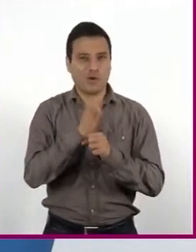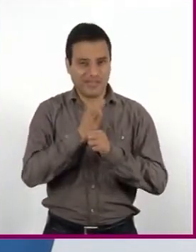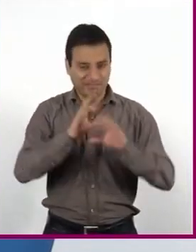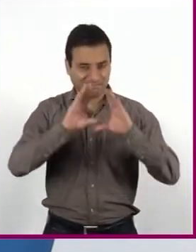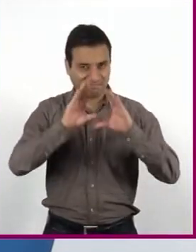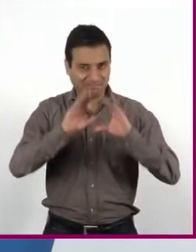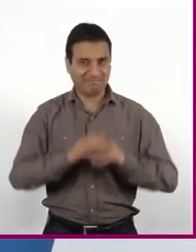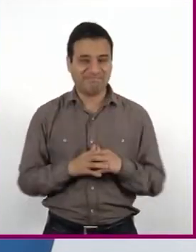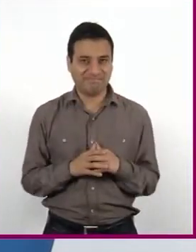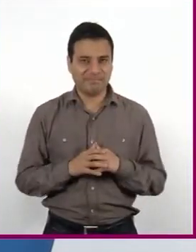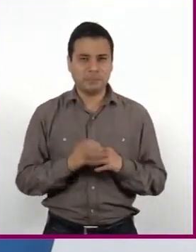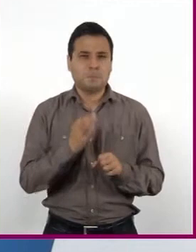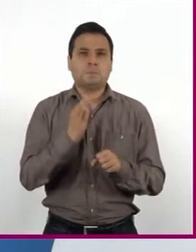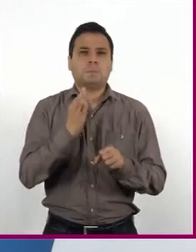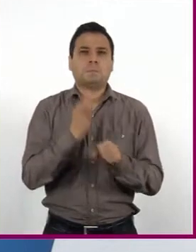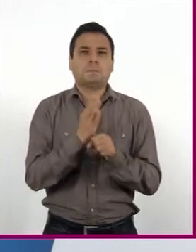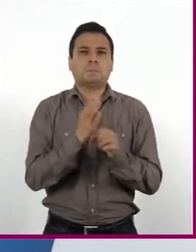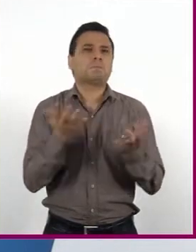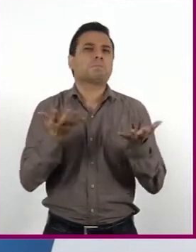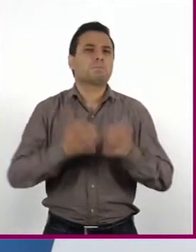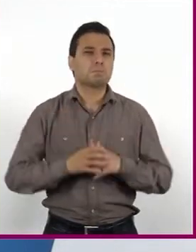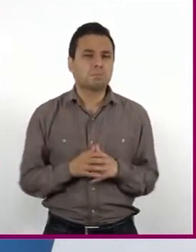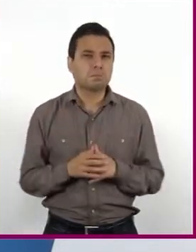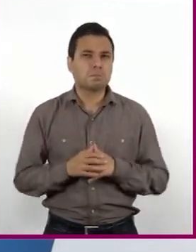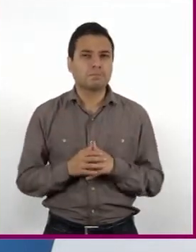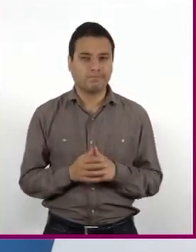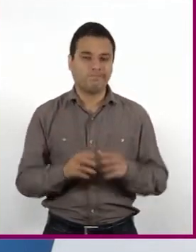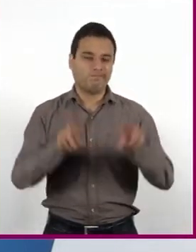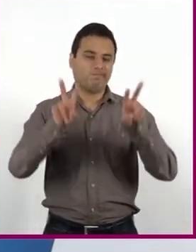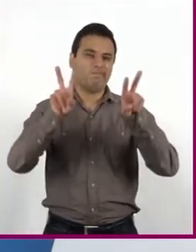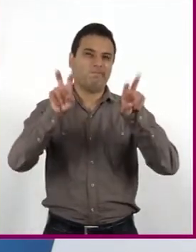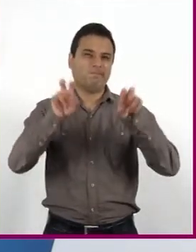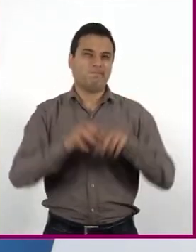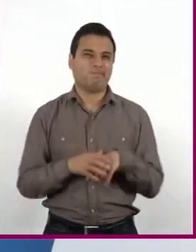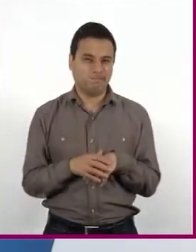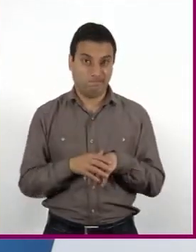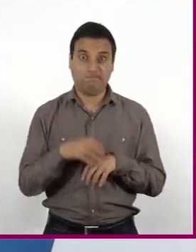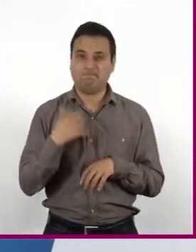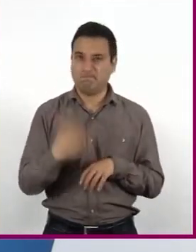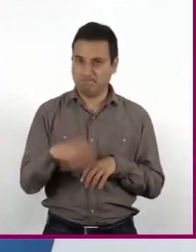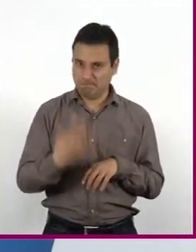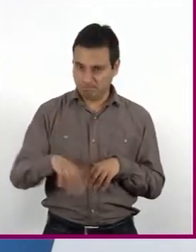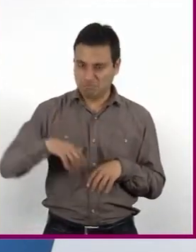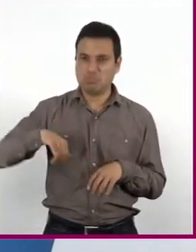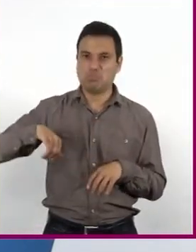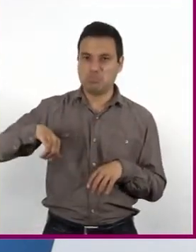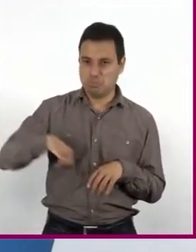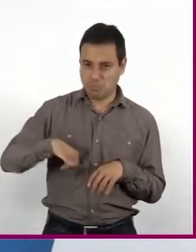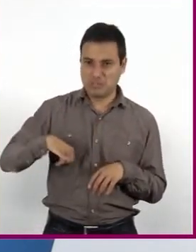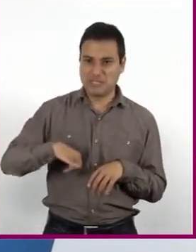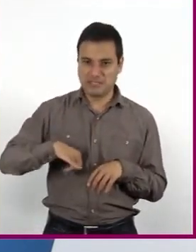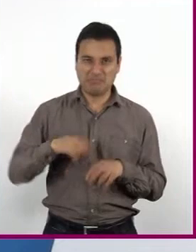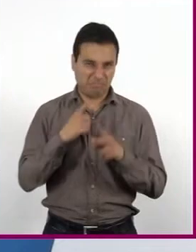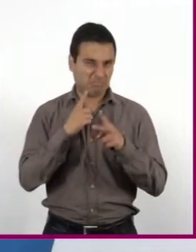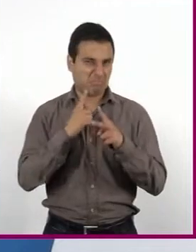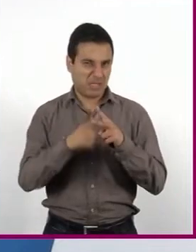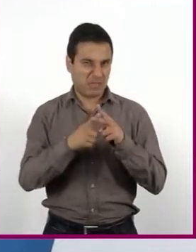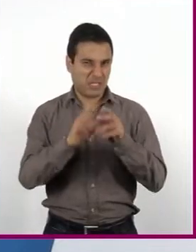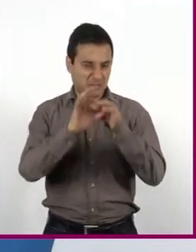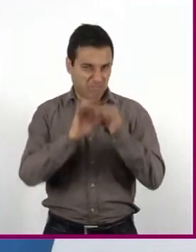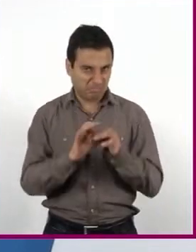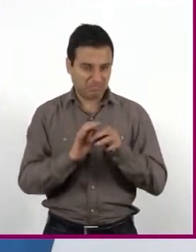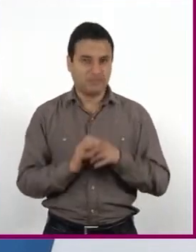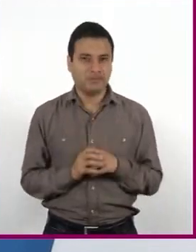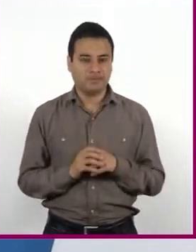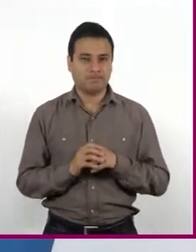sesión. En esta ocasión continuaremos con el estudio de un tema muy interesante relacionado con las matemáticas